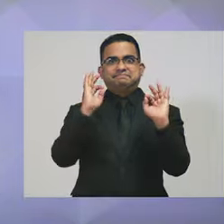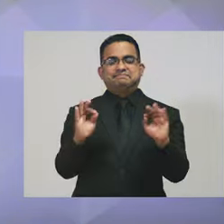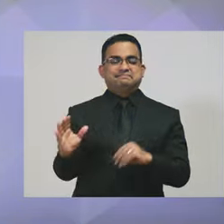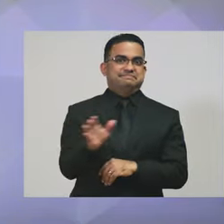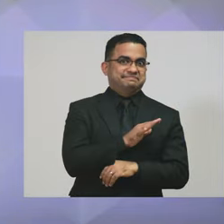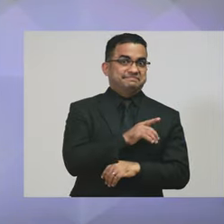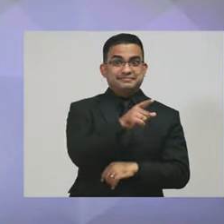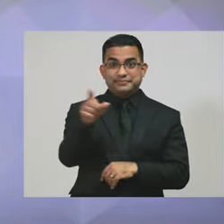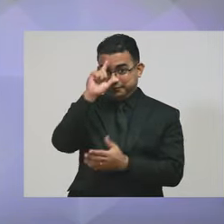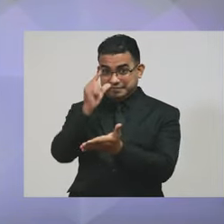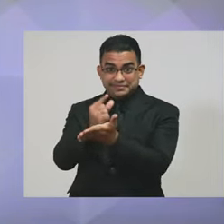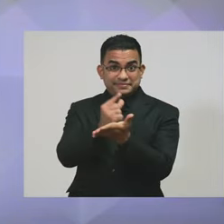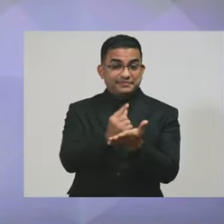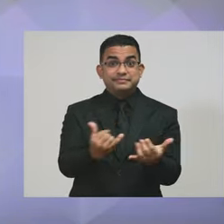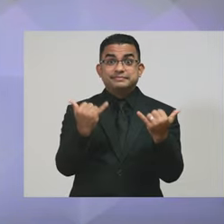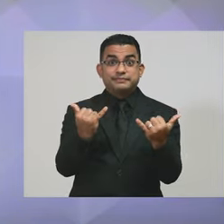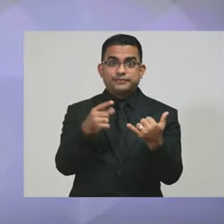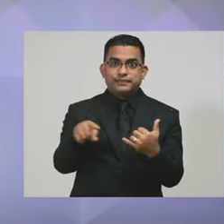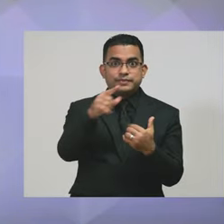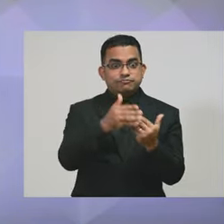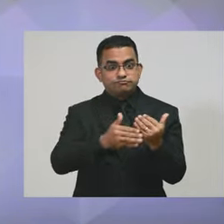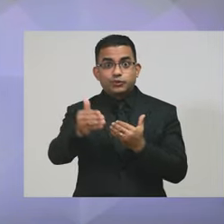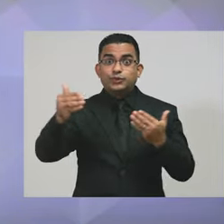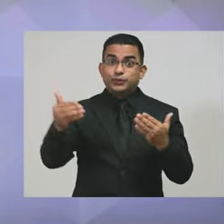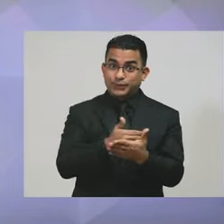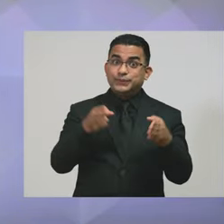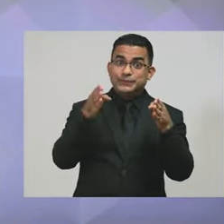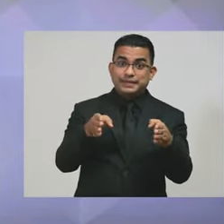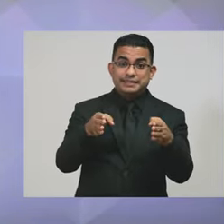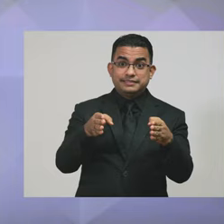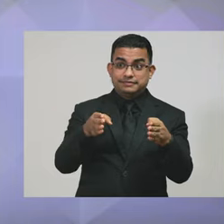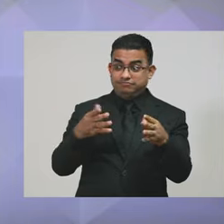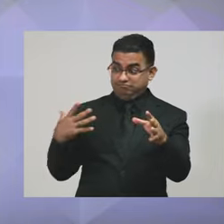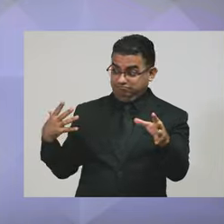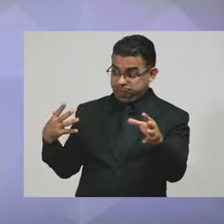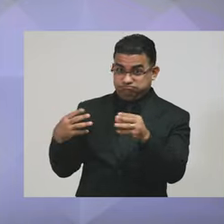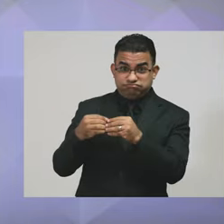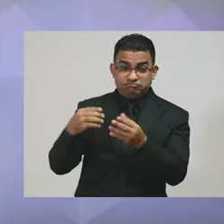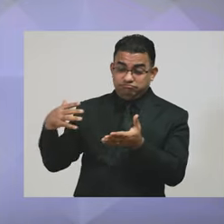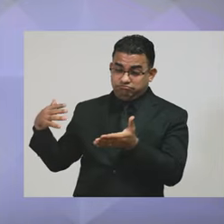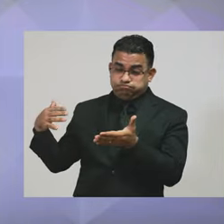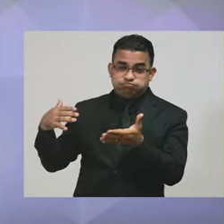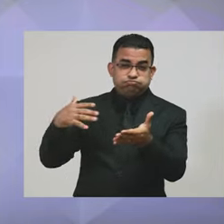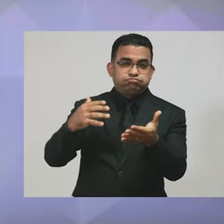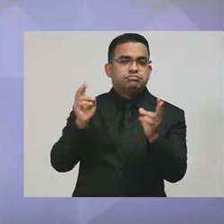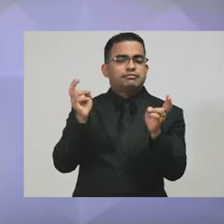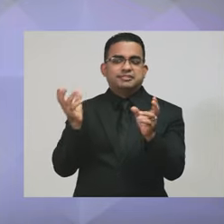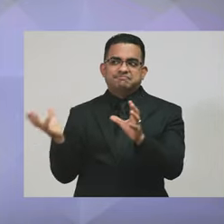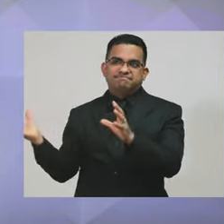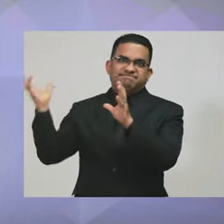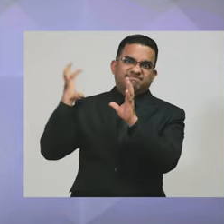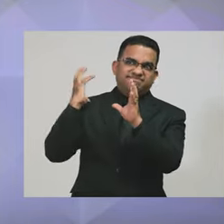enhorabuena queridos graduandos hoy ustedes emprenden un nuevo camino a dicho trayecto llevan un enorme